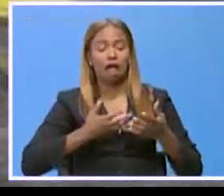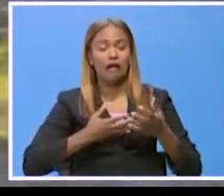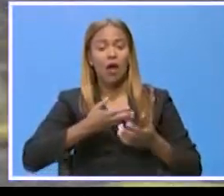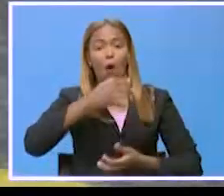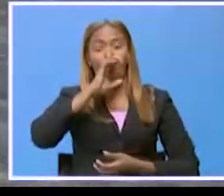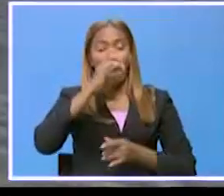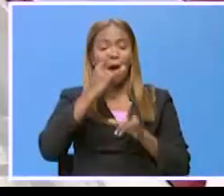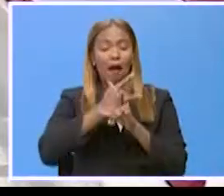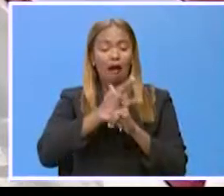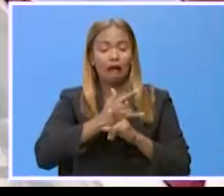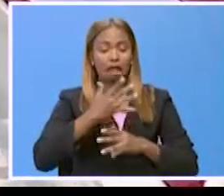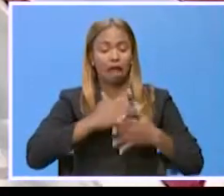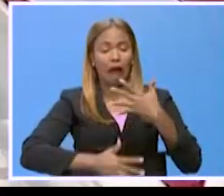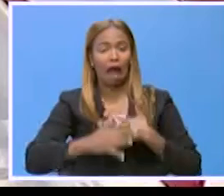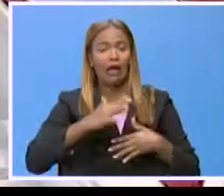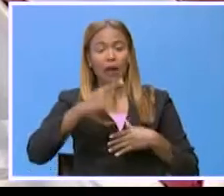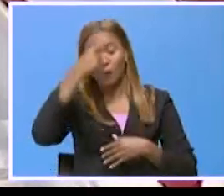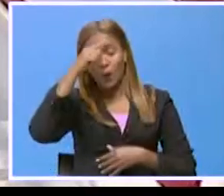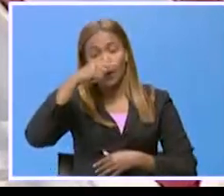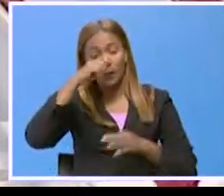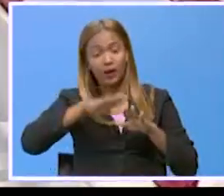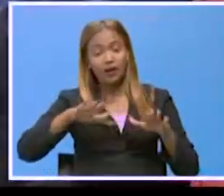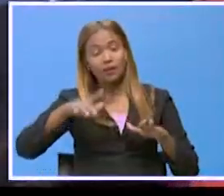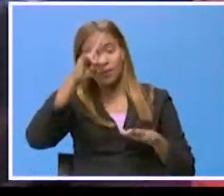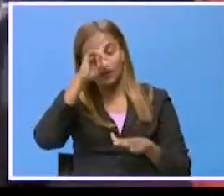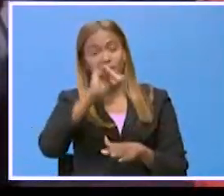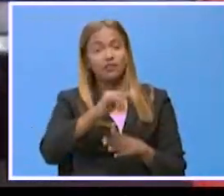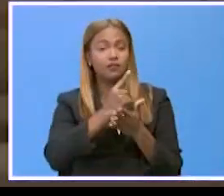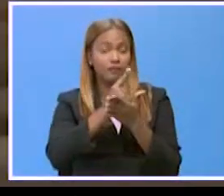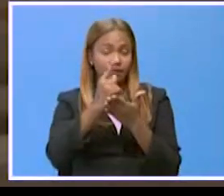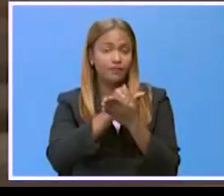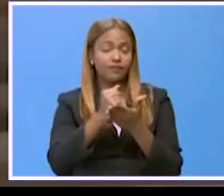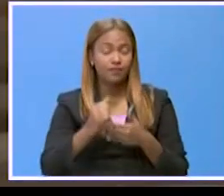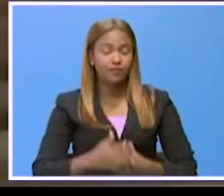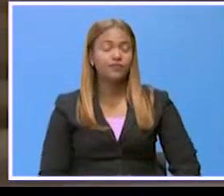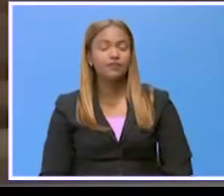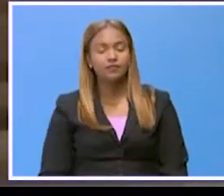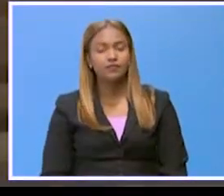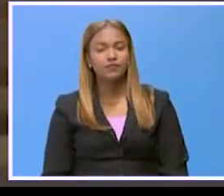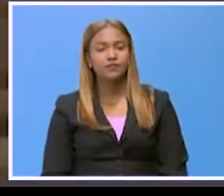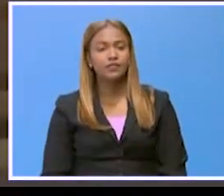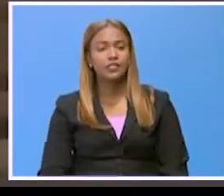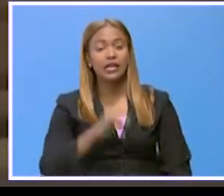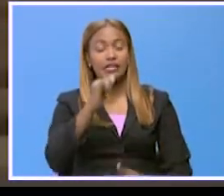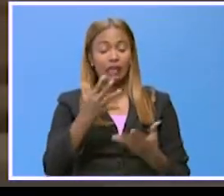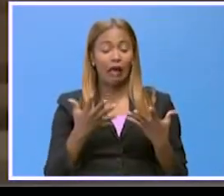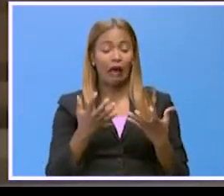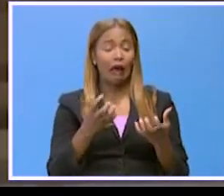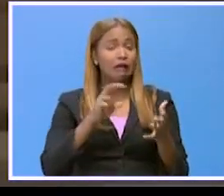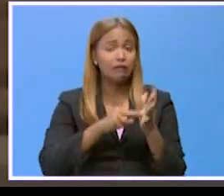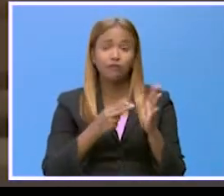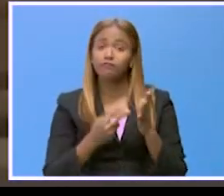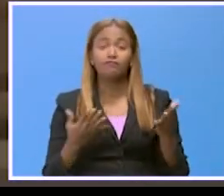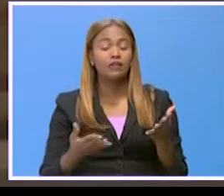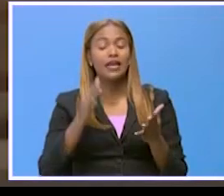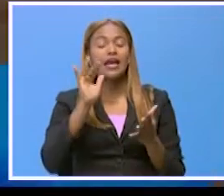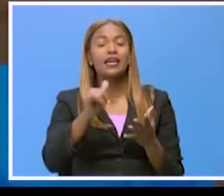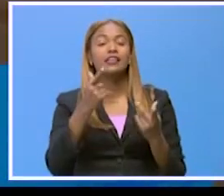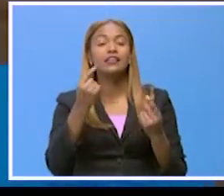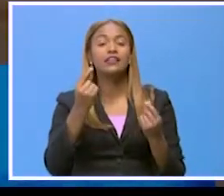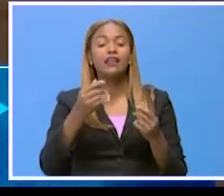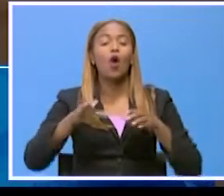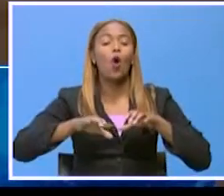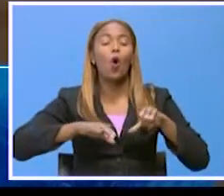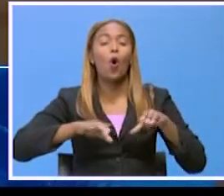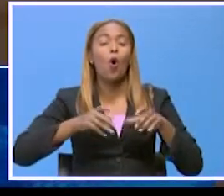de bebidas alcohólicas durante el largo asueto de la semana mayor no es ansiedad desenfreno es falta de